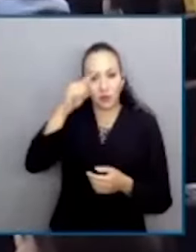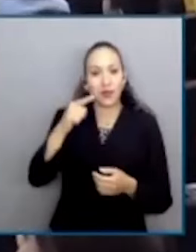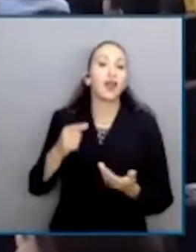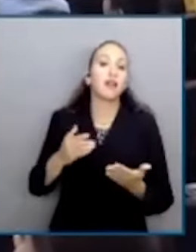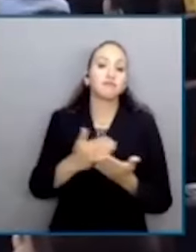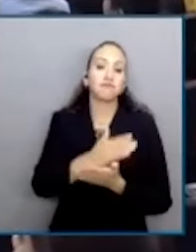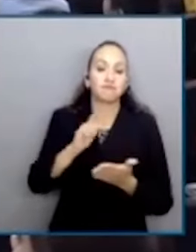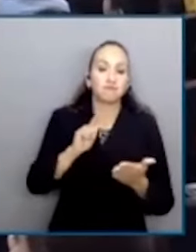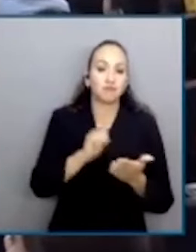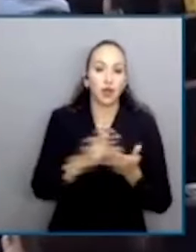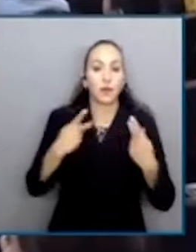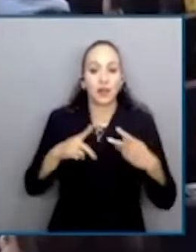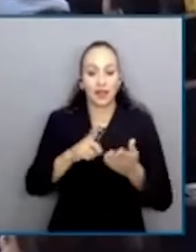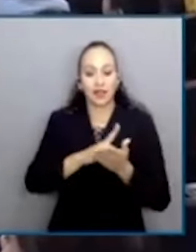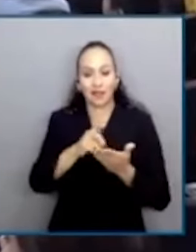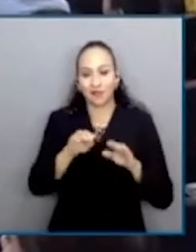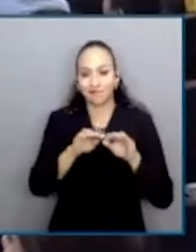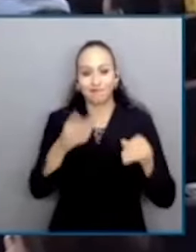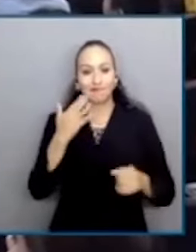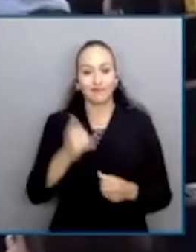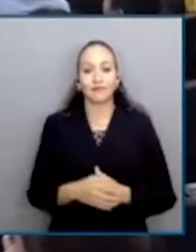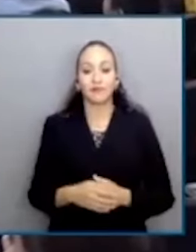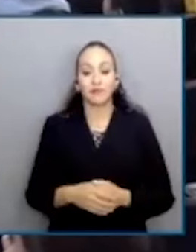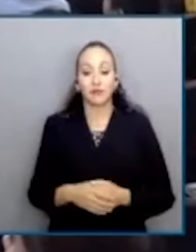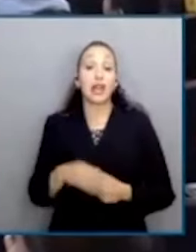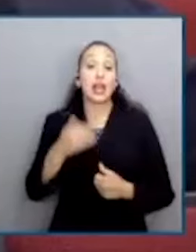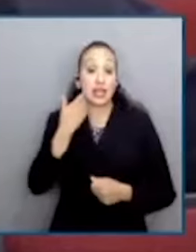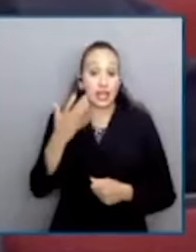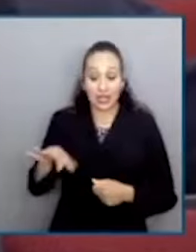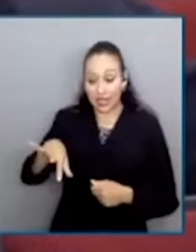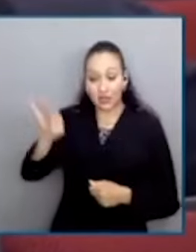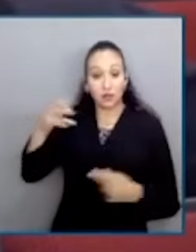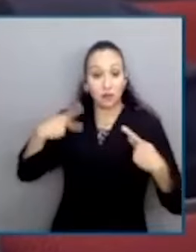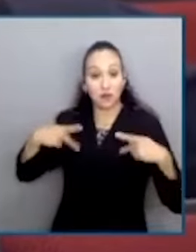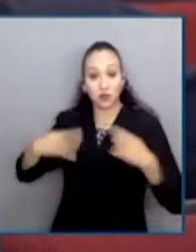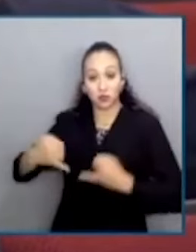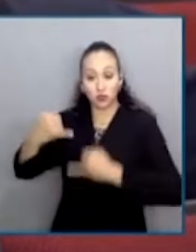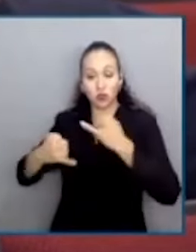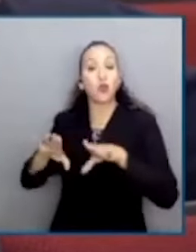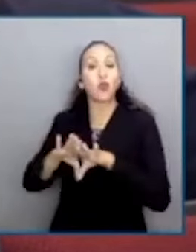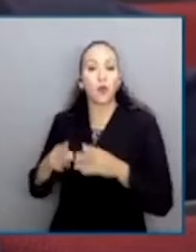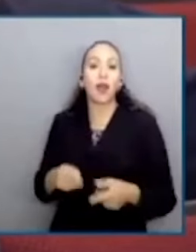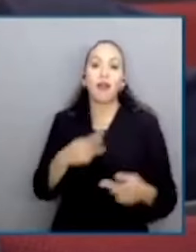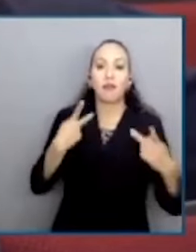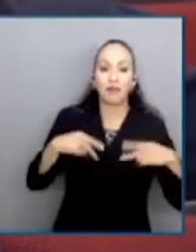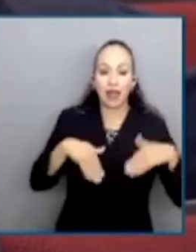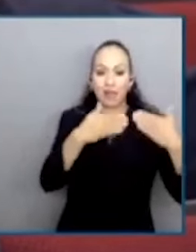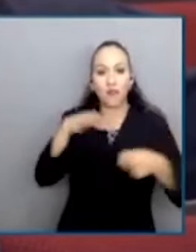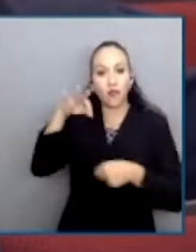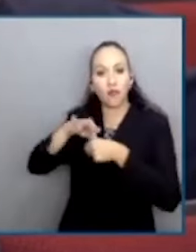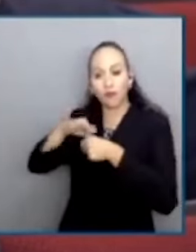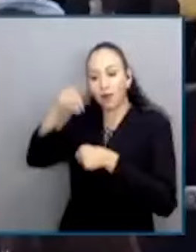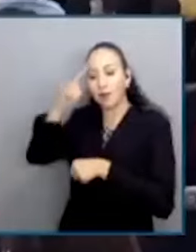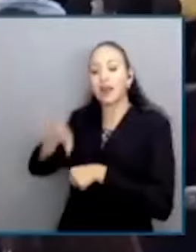La propuesta de reforma judicial que busca elegir a las personas juzgadoras a través del voto popular tiene como objetivo atentar contra la independencia